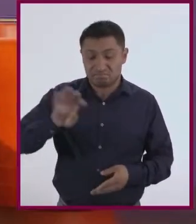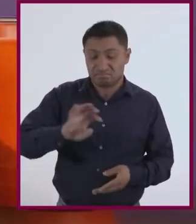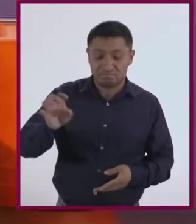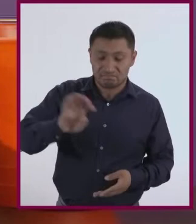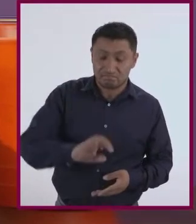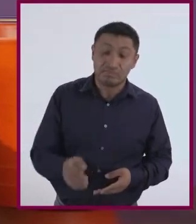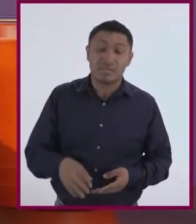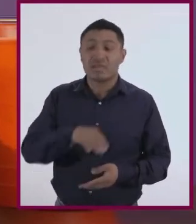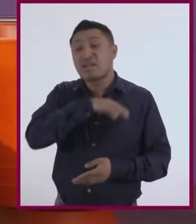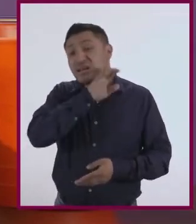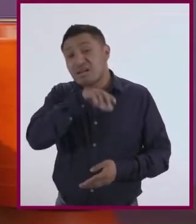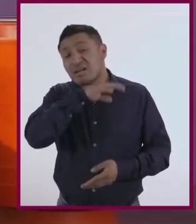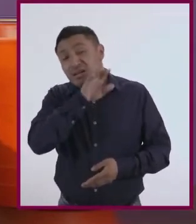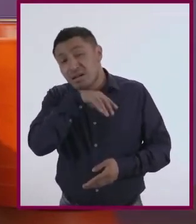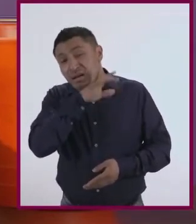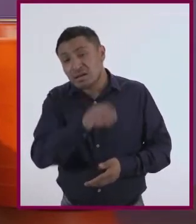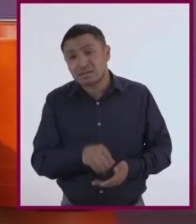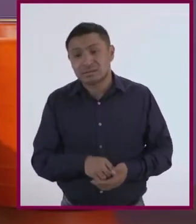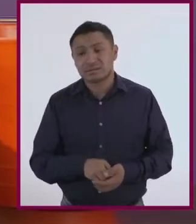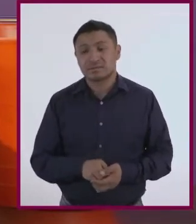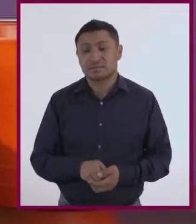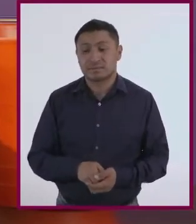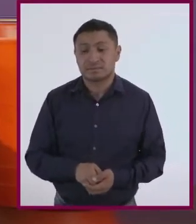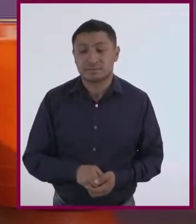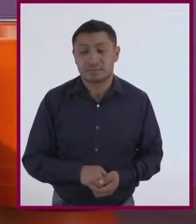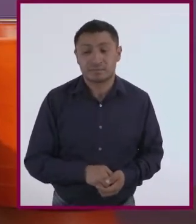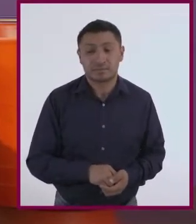un poquito de la cebolla,